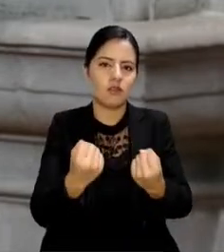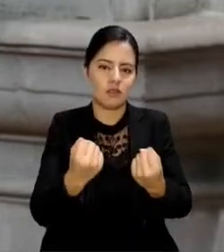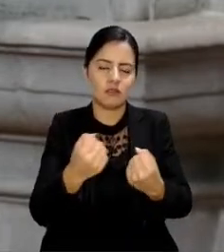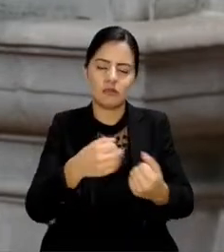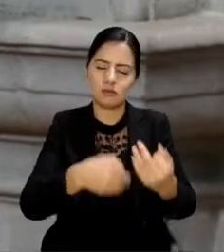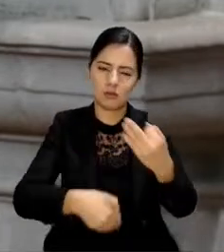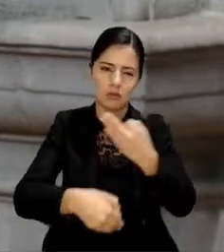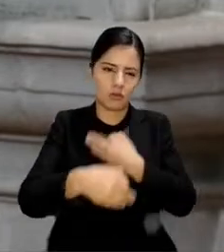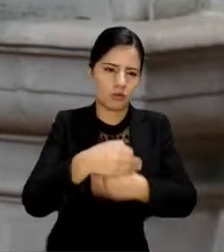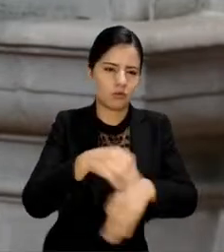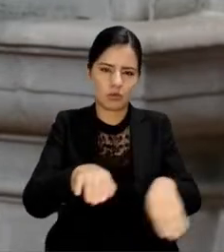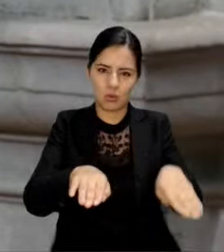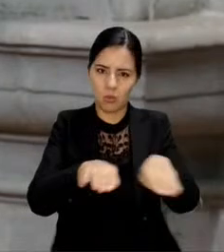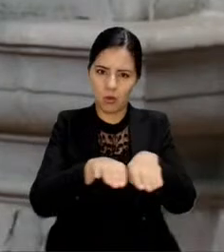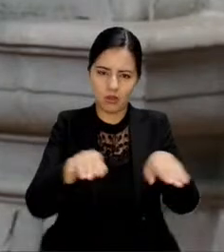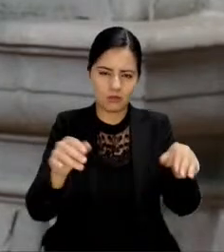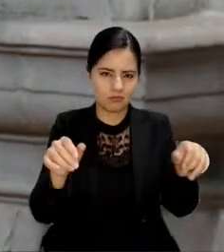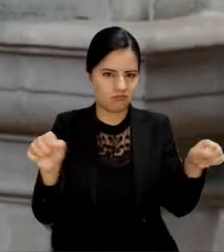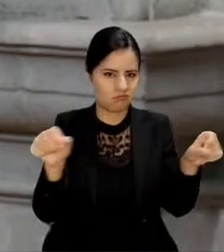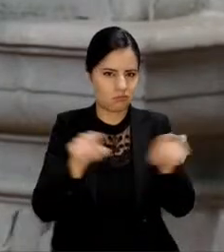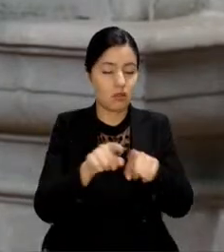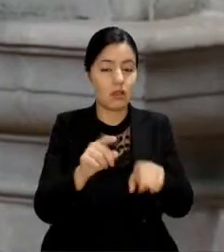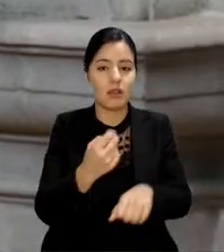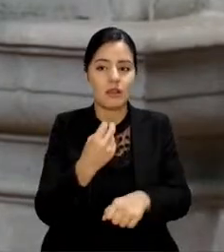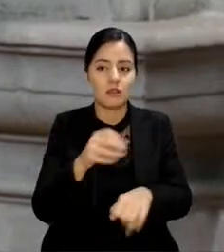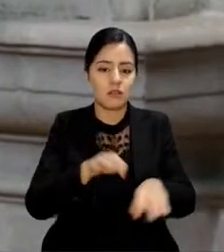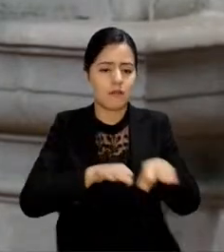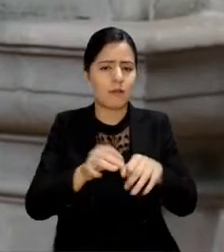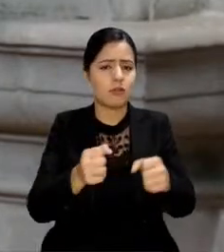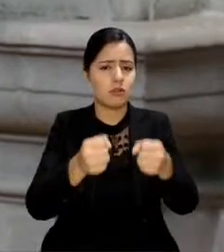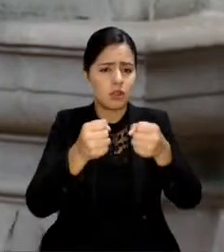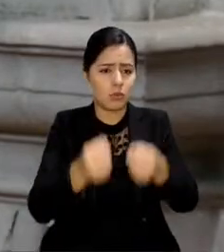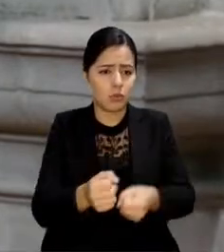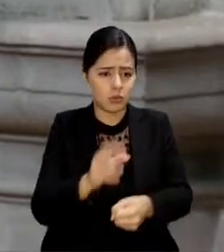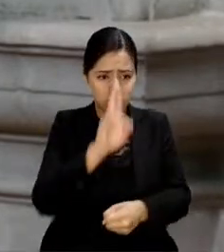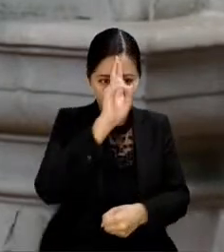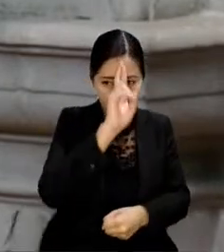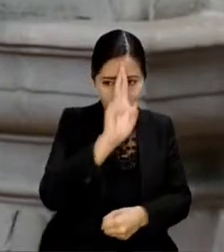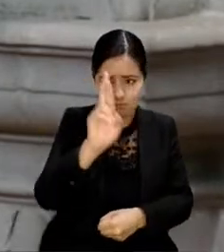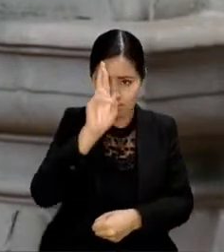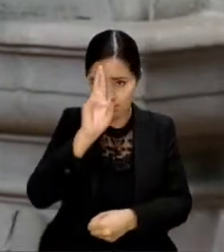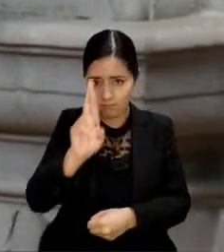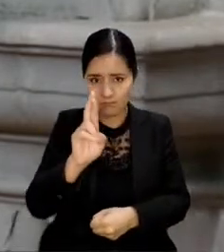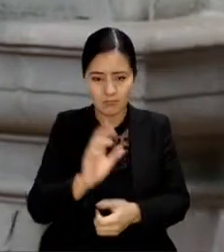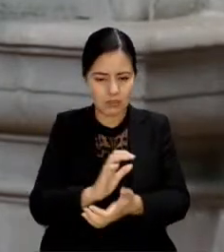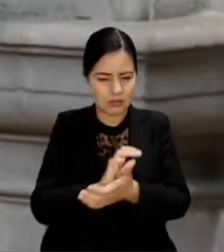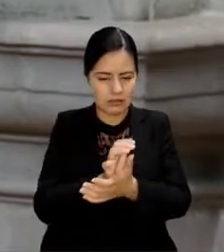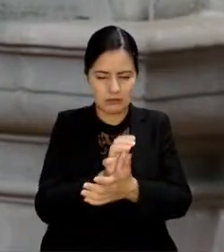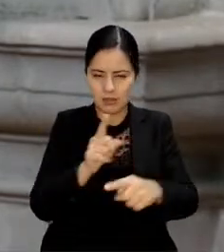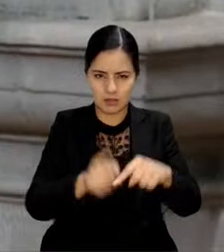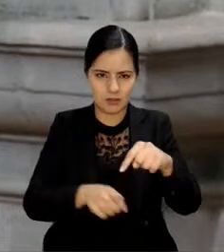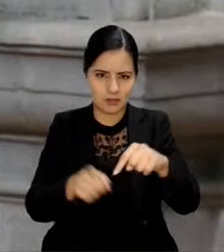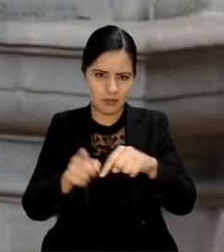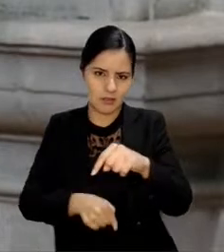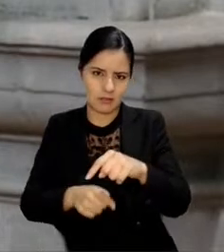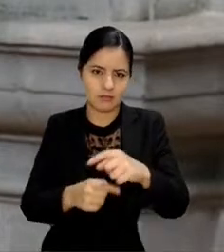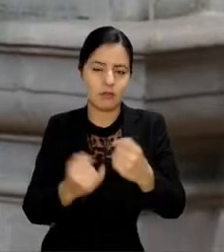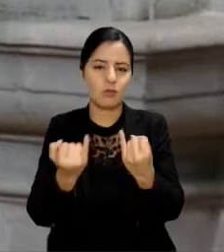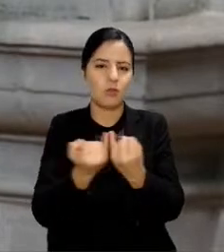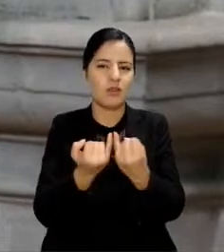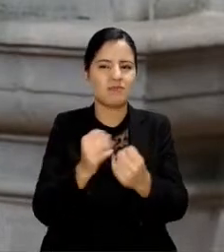de promover la igualdad, formando un entorno de trabajo seguro, digno y respetuoso, evitando la discriminación y las